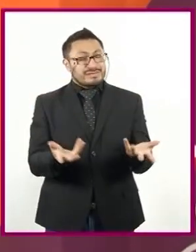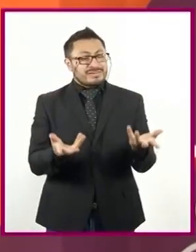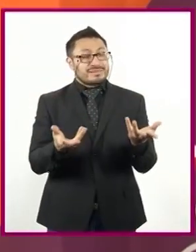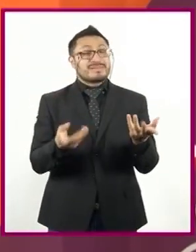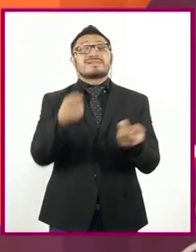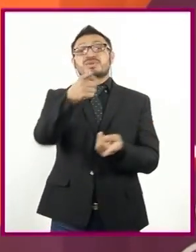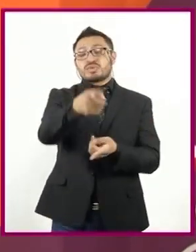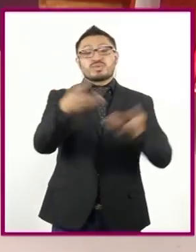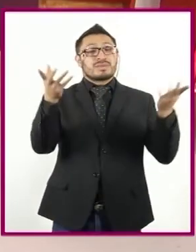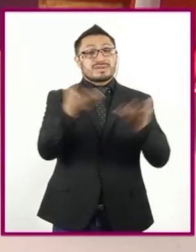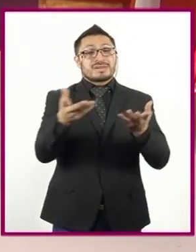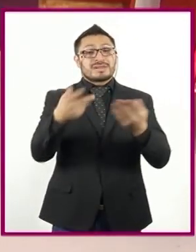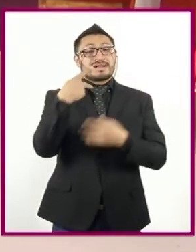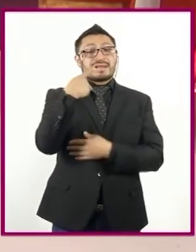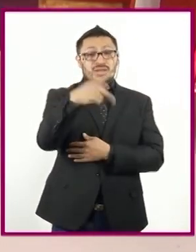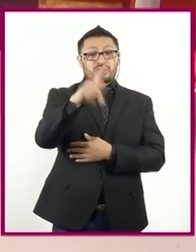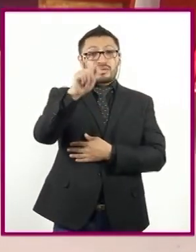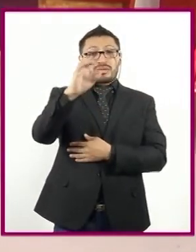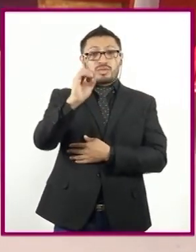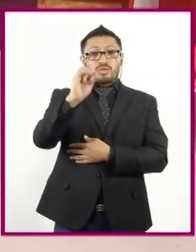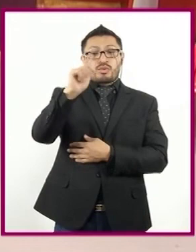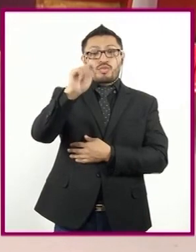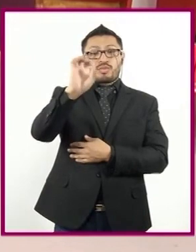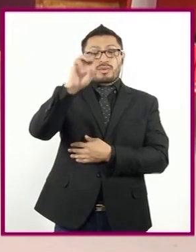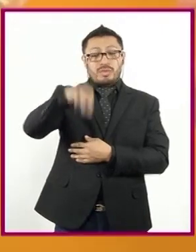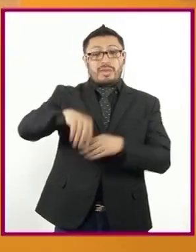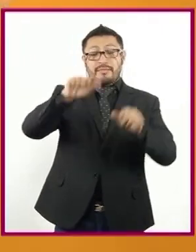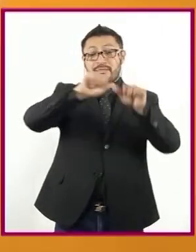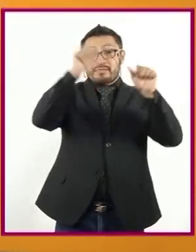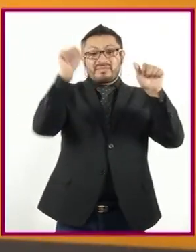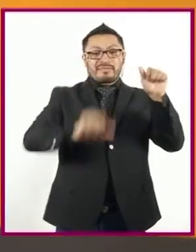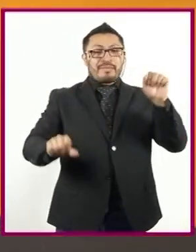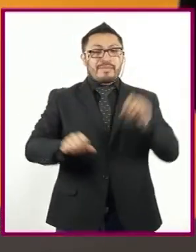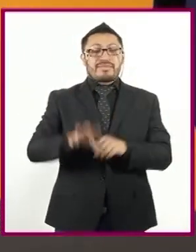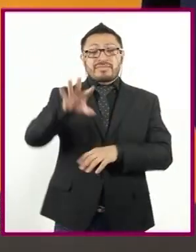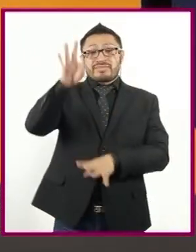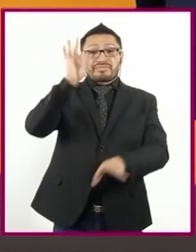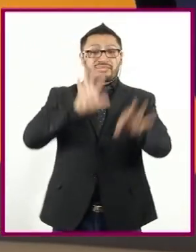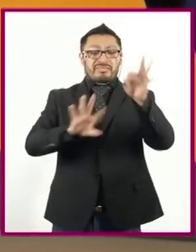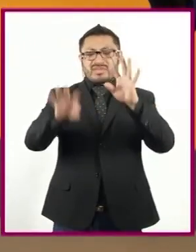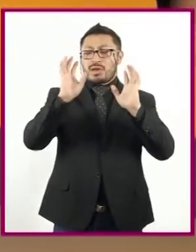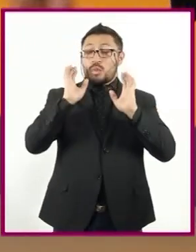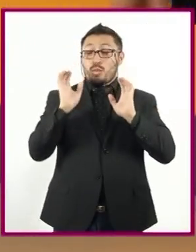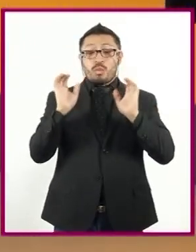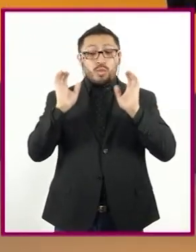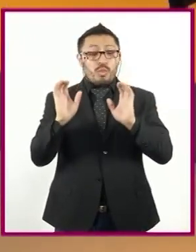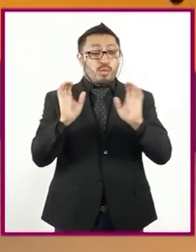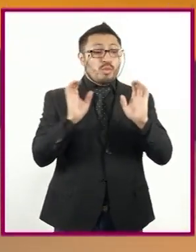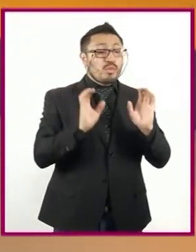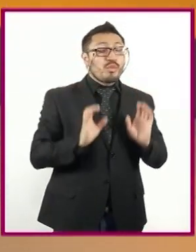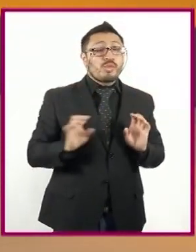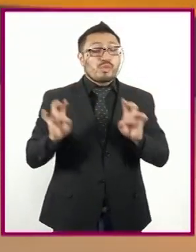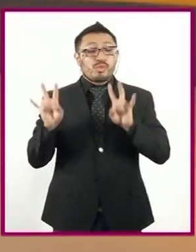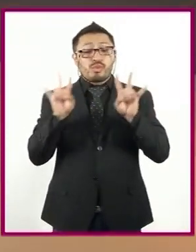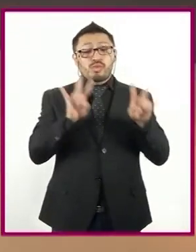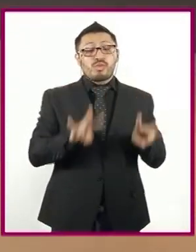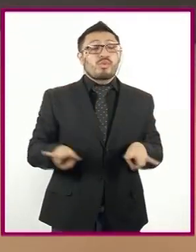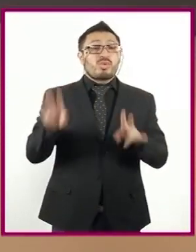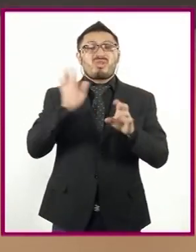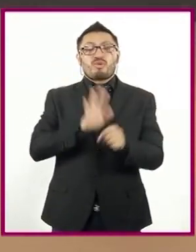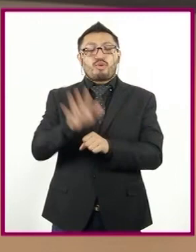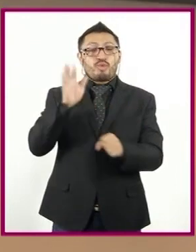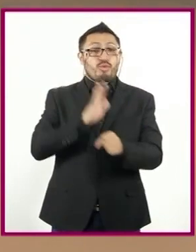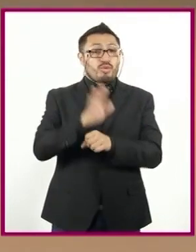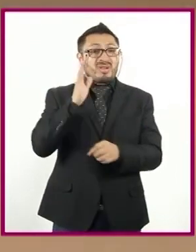que generen su propio tótem artístico, eligiendo cuidadosamente los objetos que más les